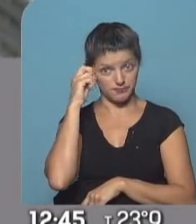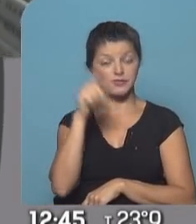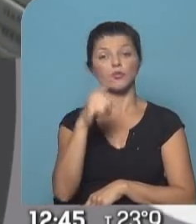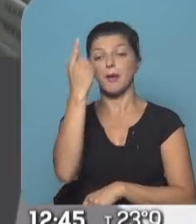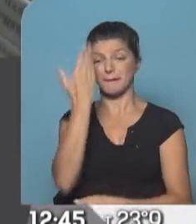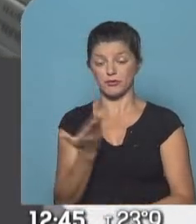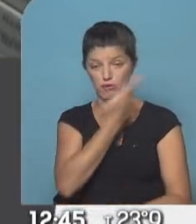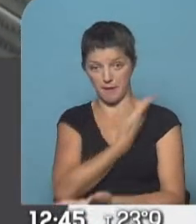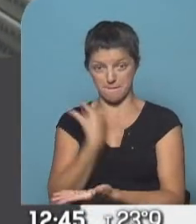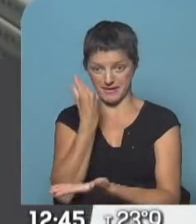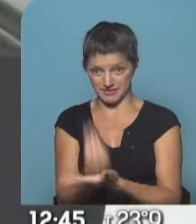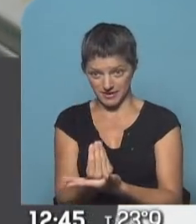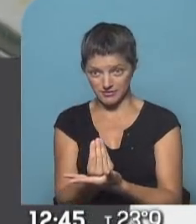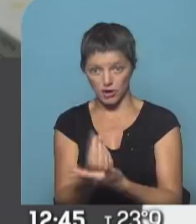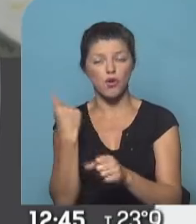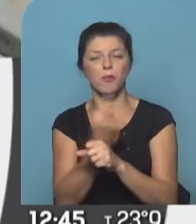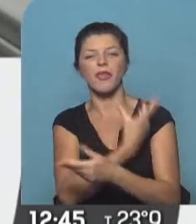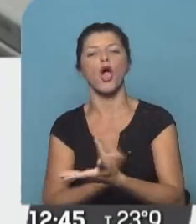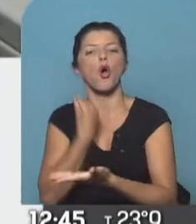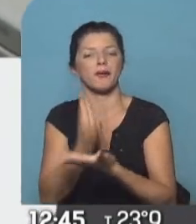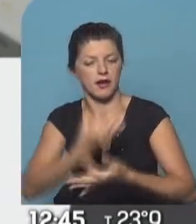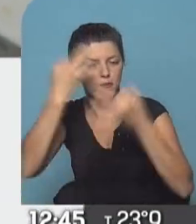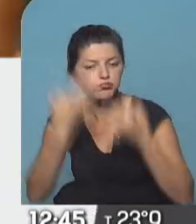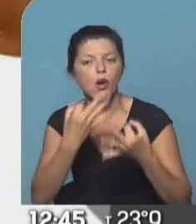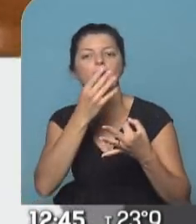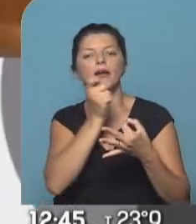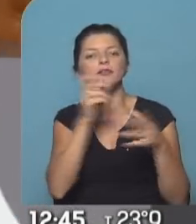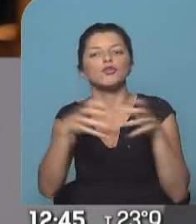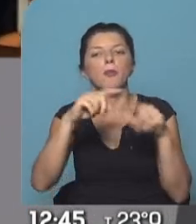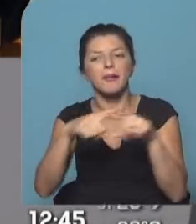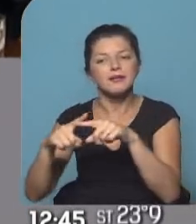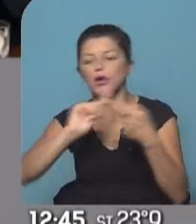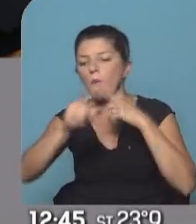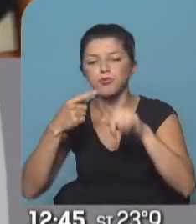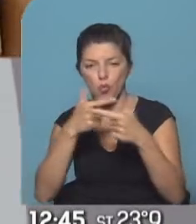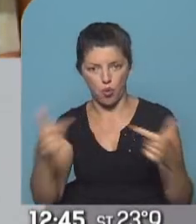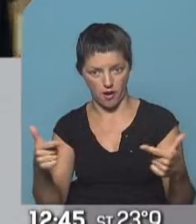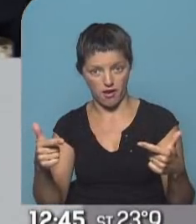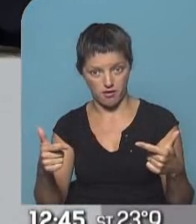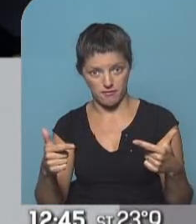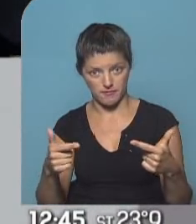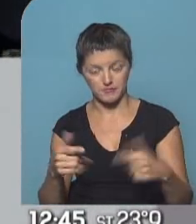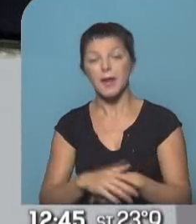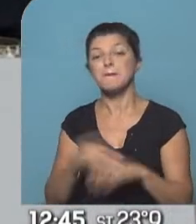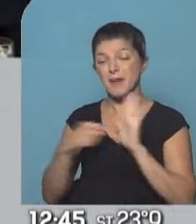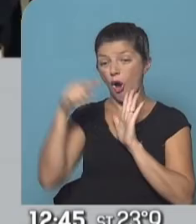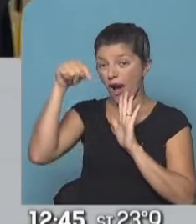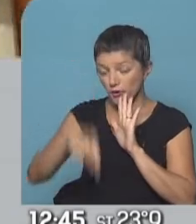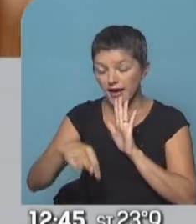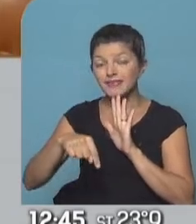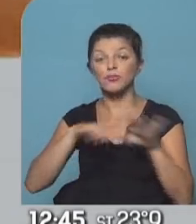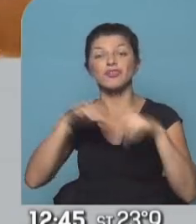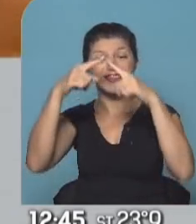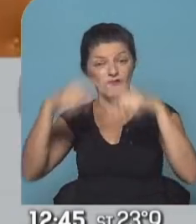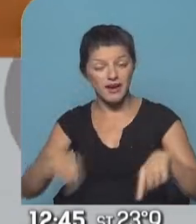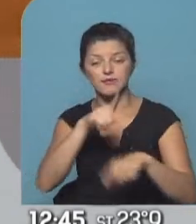medianamente unida. Claro. Diferencias por doquier, pero en algunos puntos básicos unida. En este caso están totalmente separados.